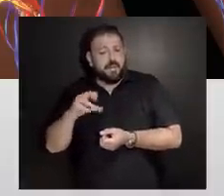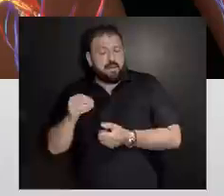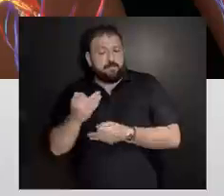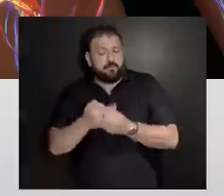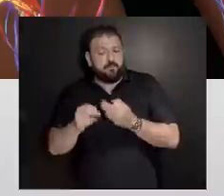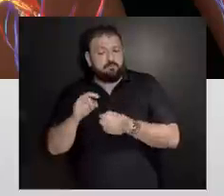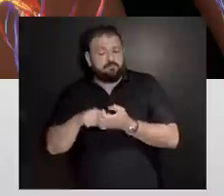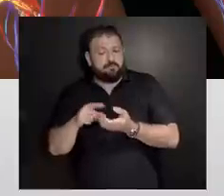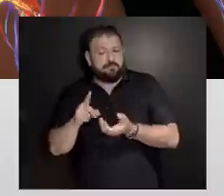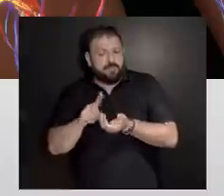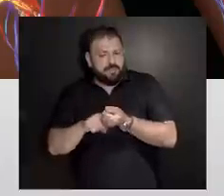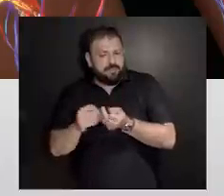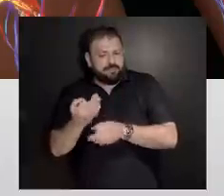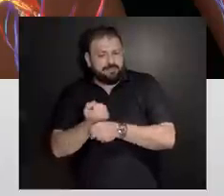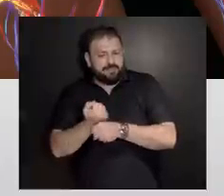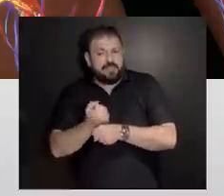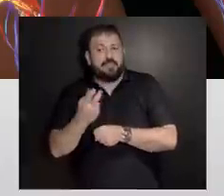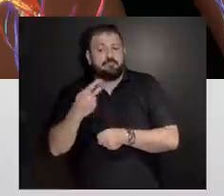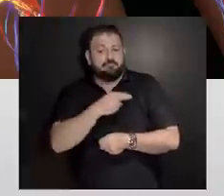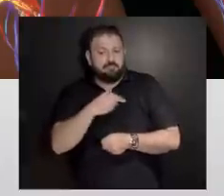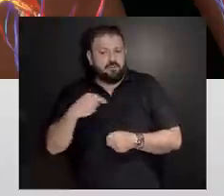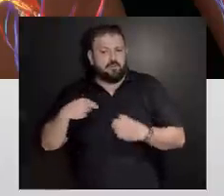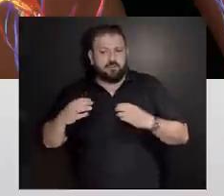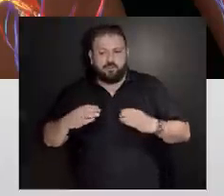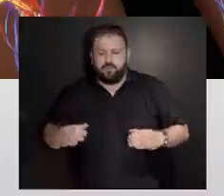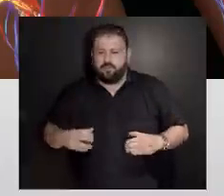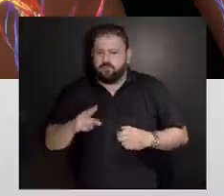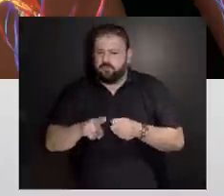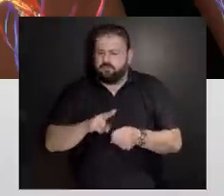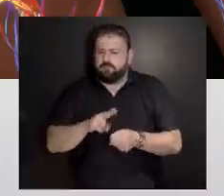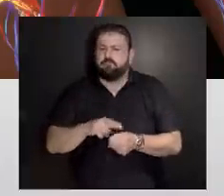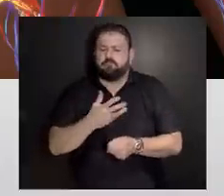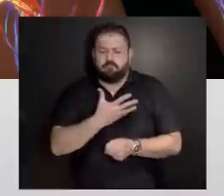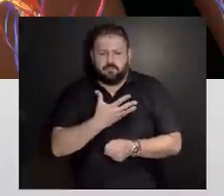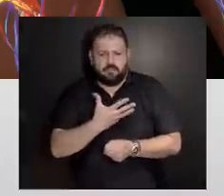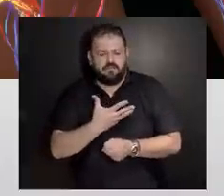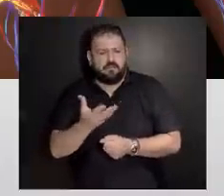sangre. Entonces nuestro cuerpo, de manera normal, pues tendría la capacidad